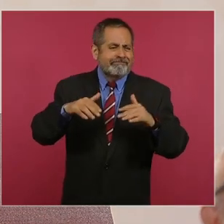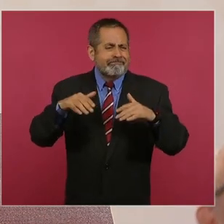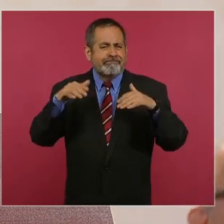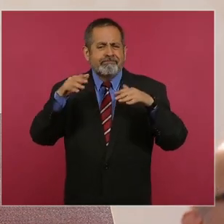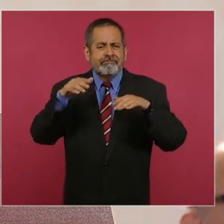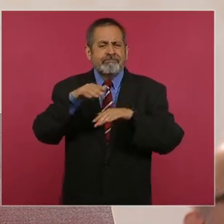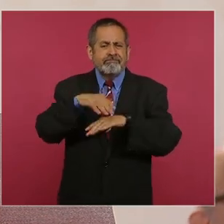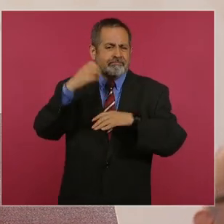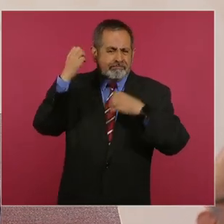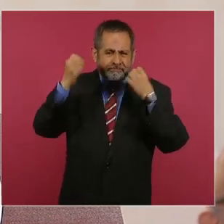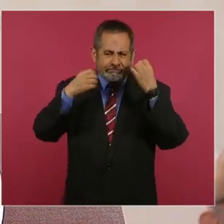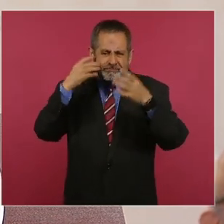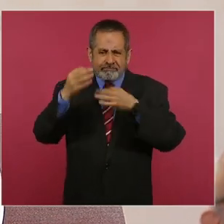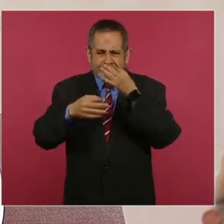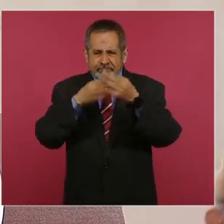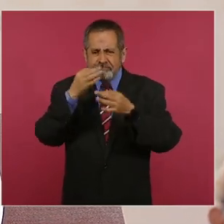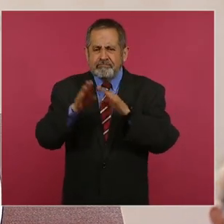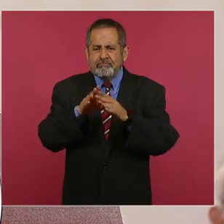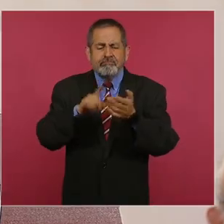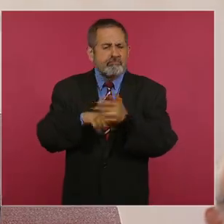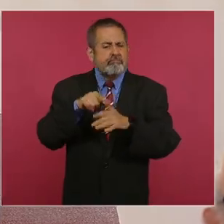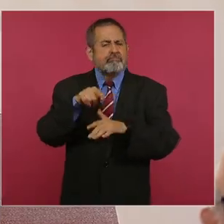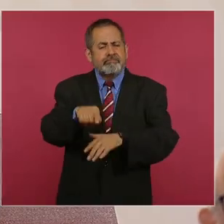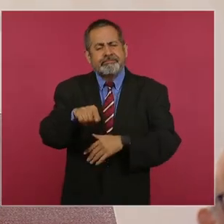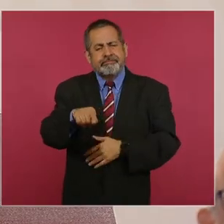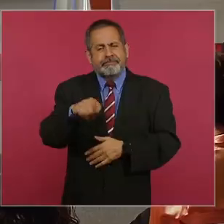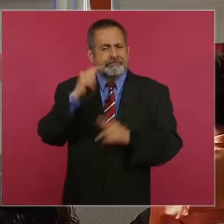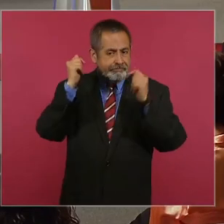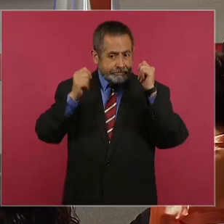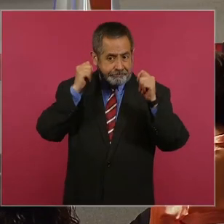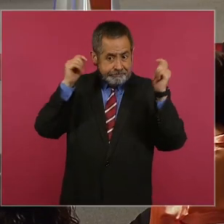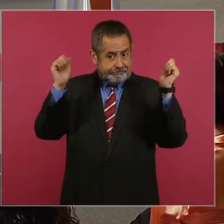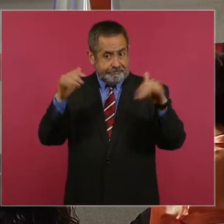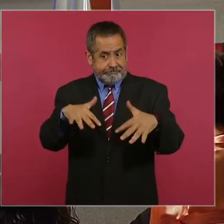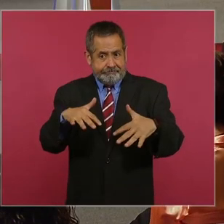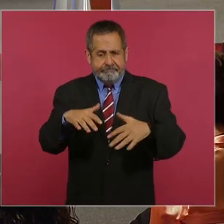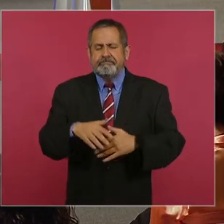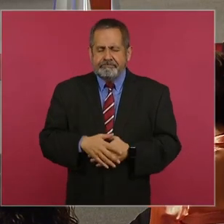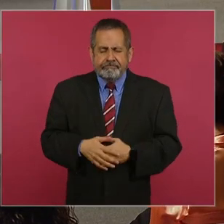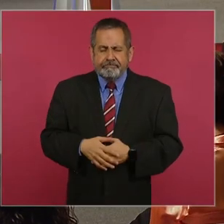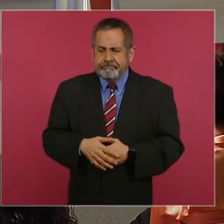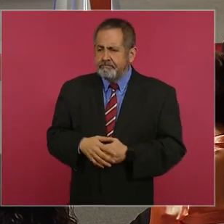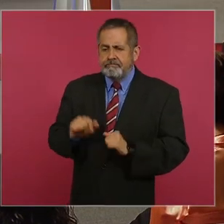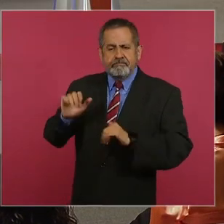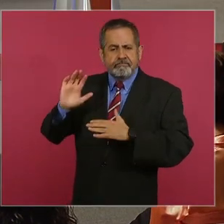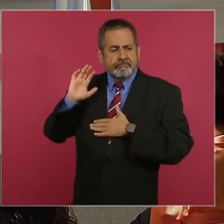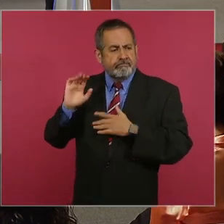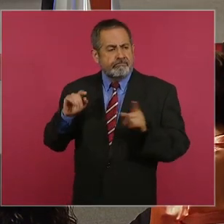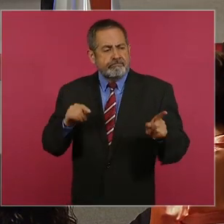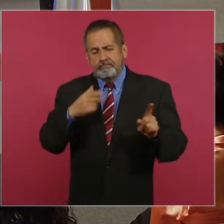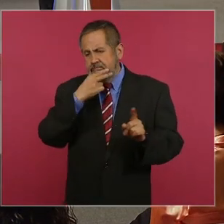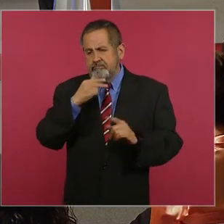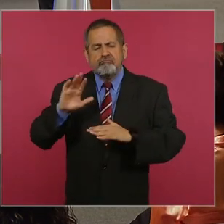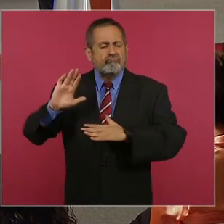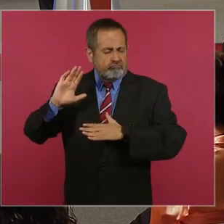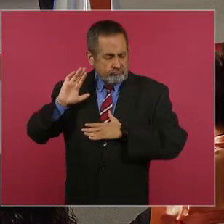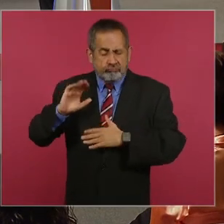compromiso de Juan Antonio Hernández,